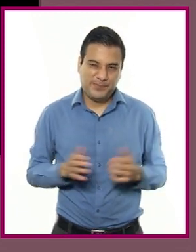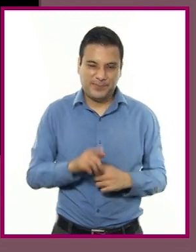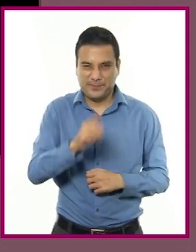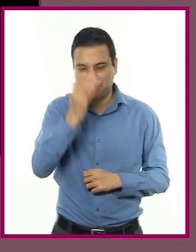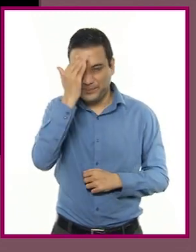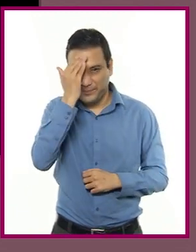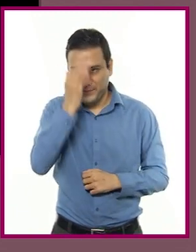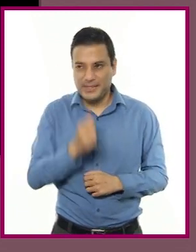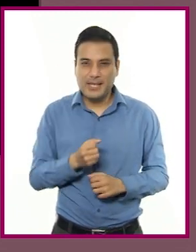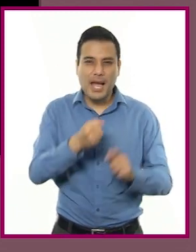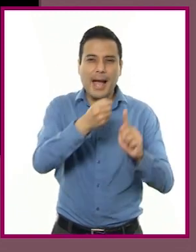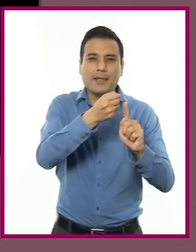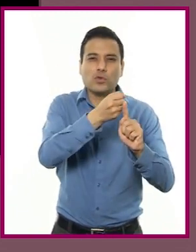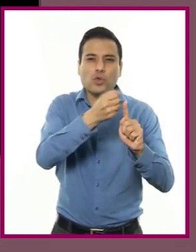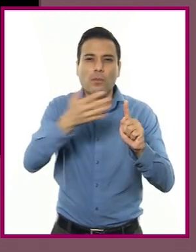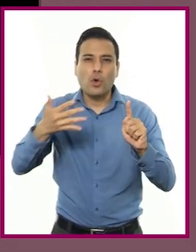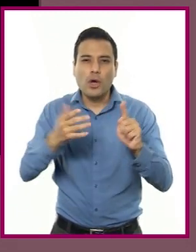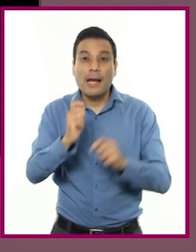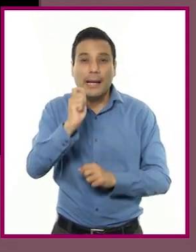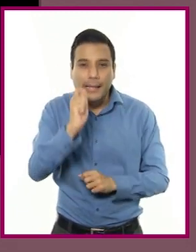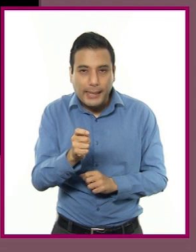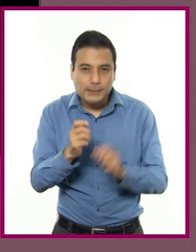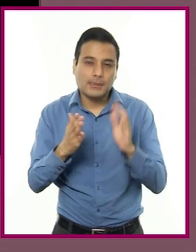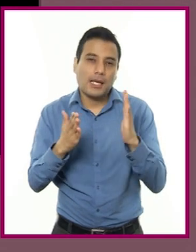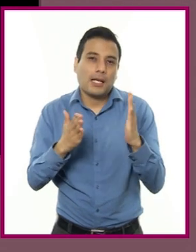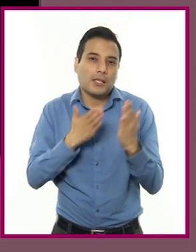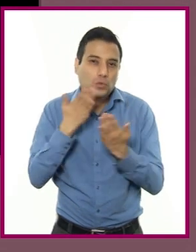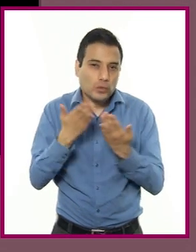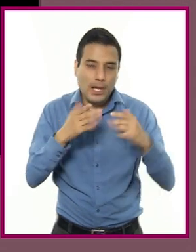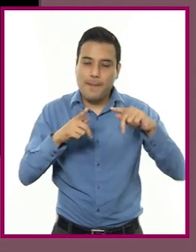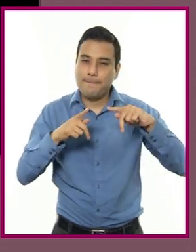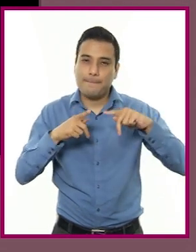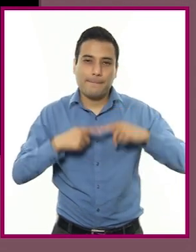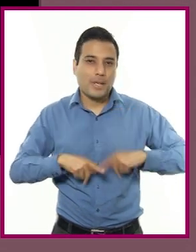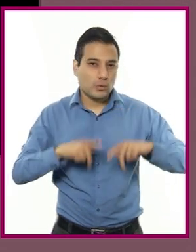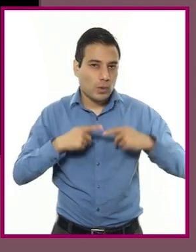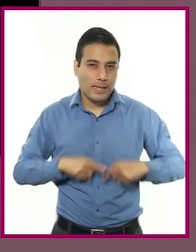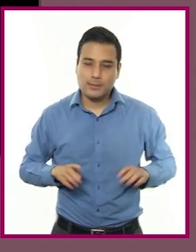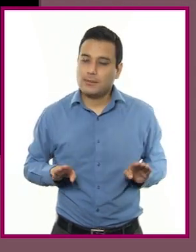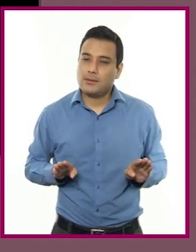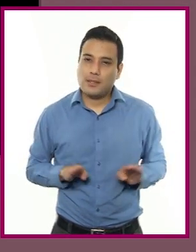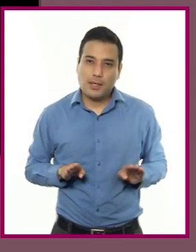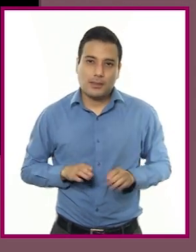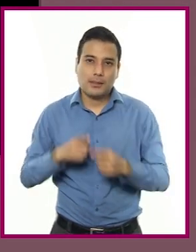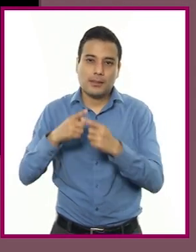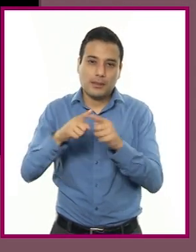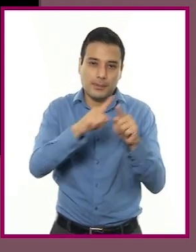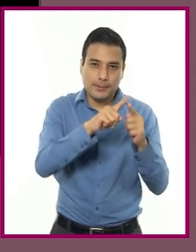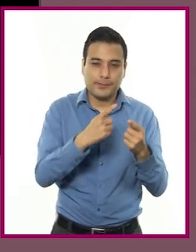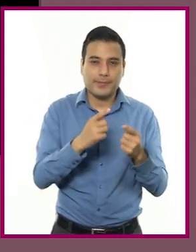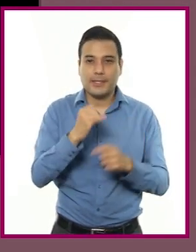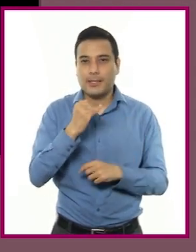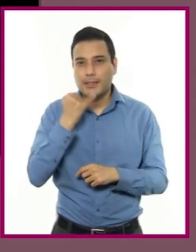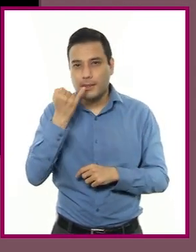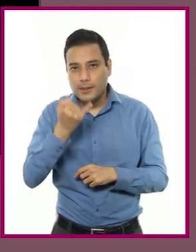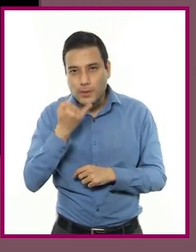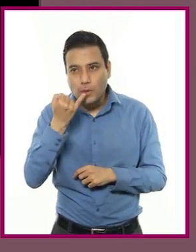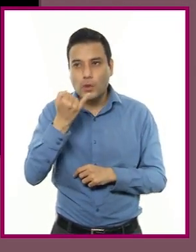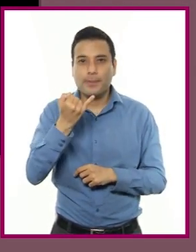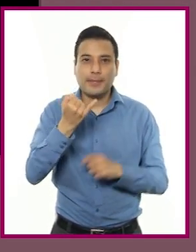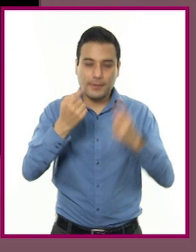ciencia que estudia a los seres humanos en todas sus dimensiones: lingüística,